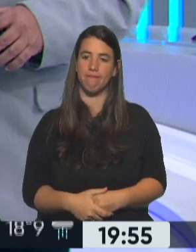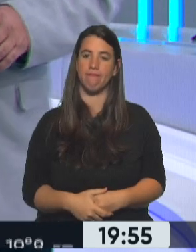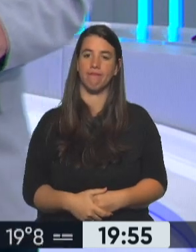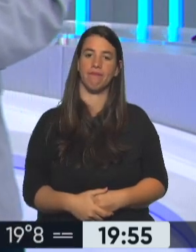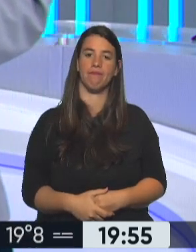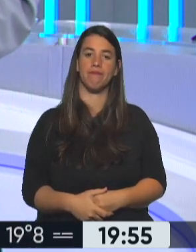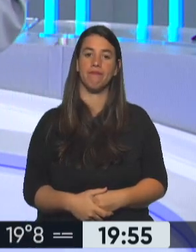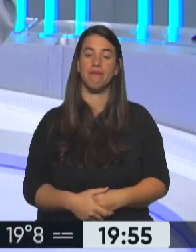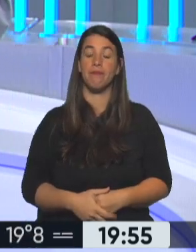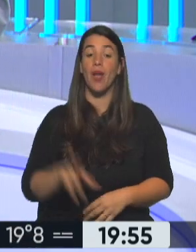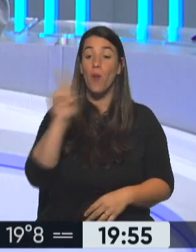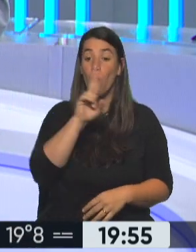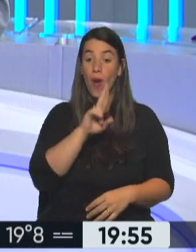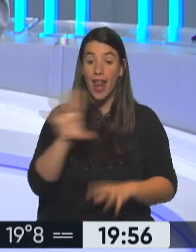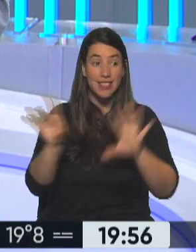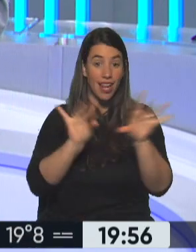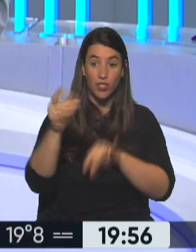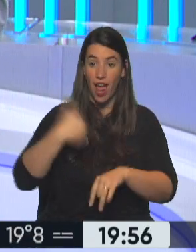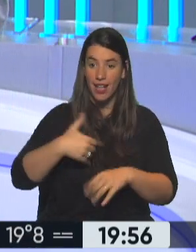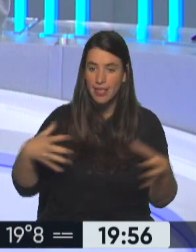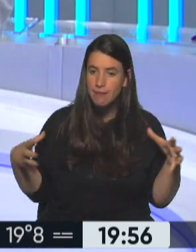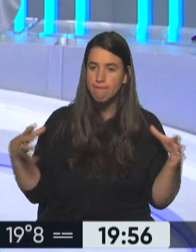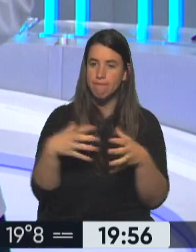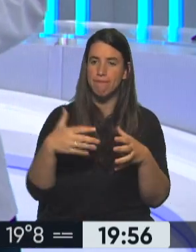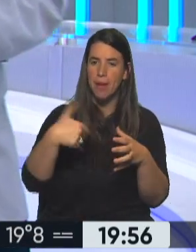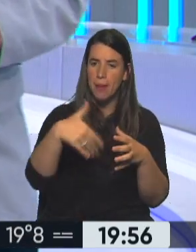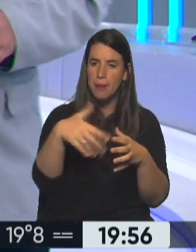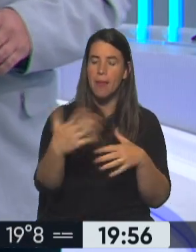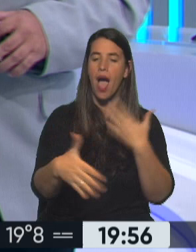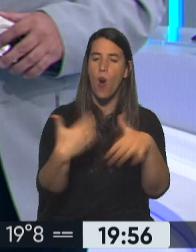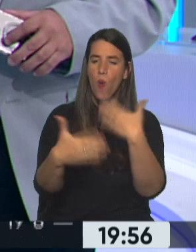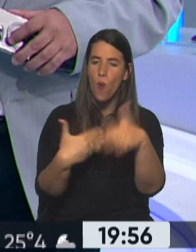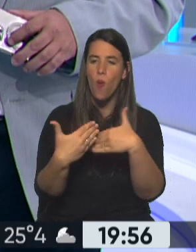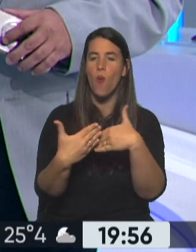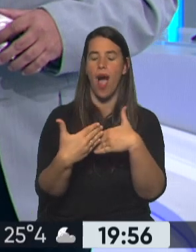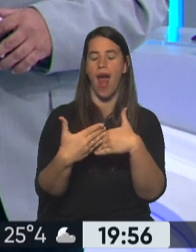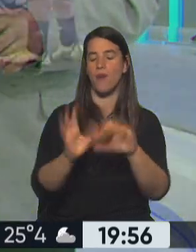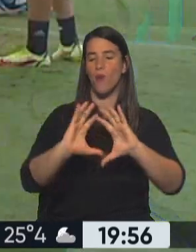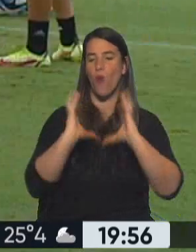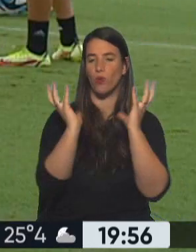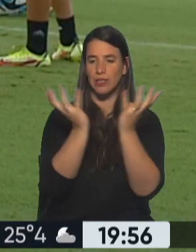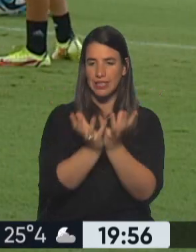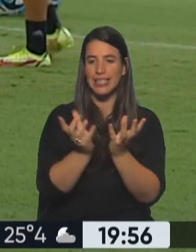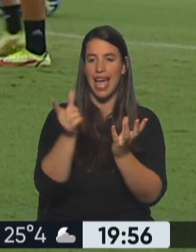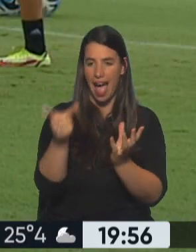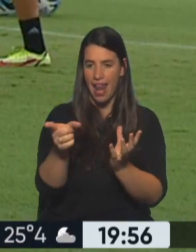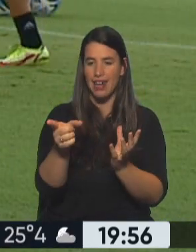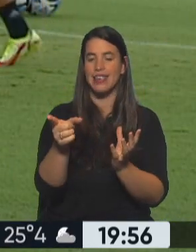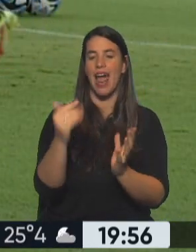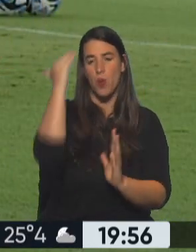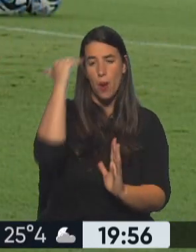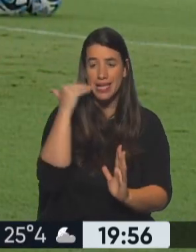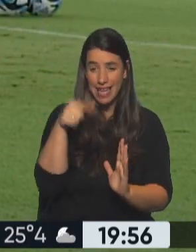Las chicas seleccionadas de la Argentina que van a jugar el próximo Mundial en Nueva Zelanda. Allí será la cita